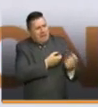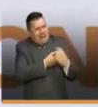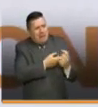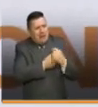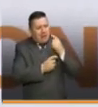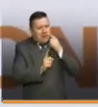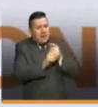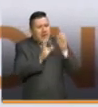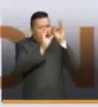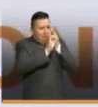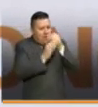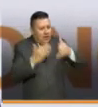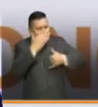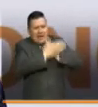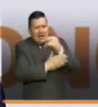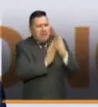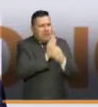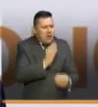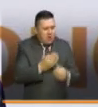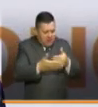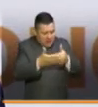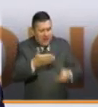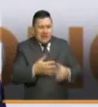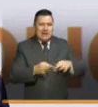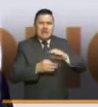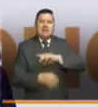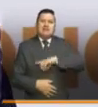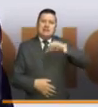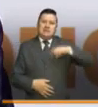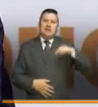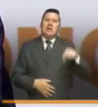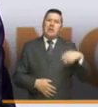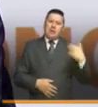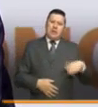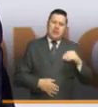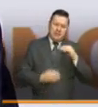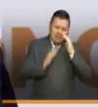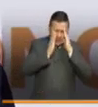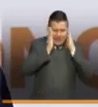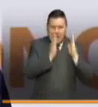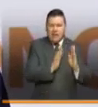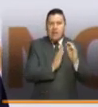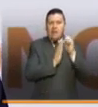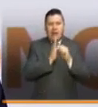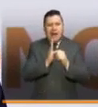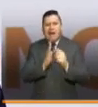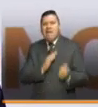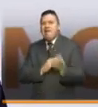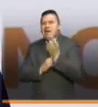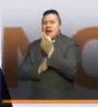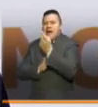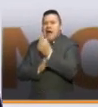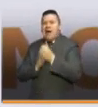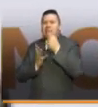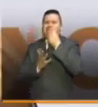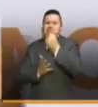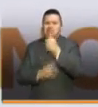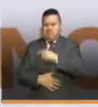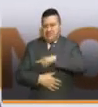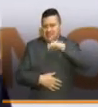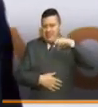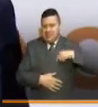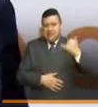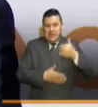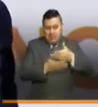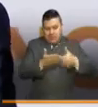focalización y por eso en la base fundamental de la focalización de este programa es el sisbén en